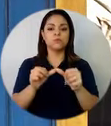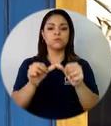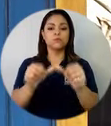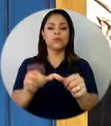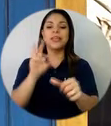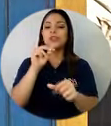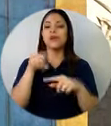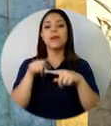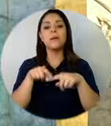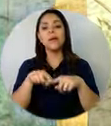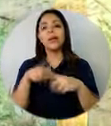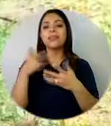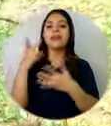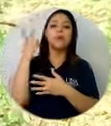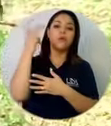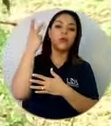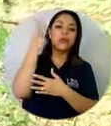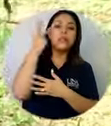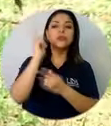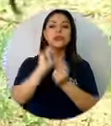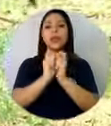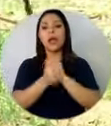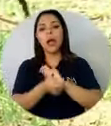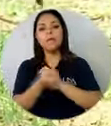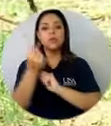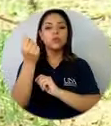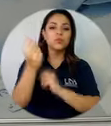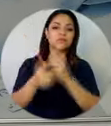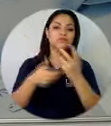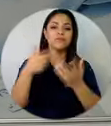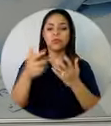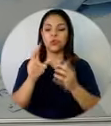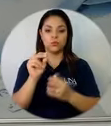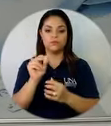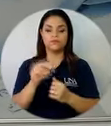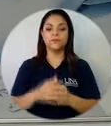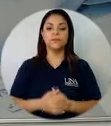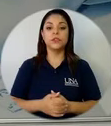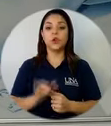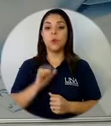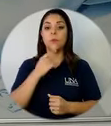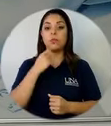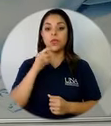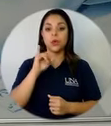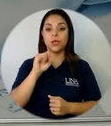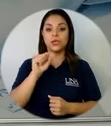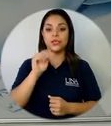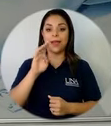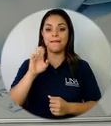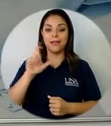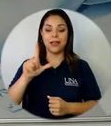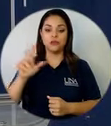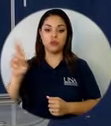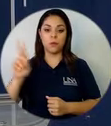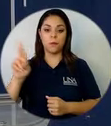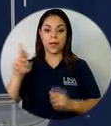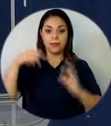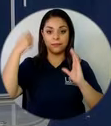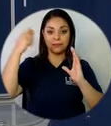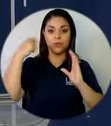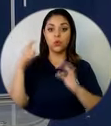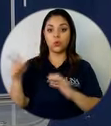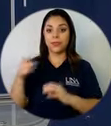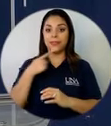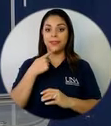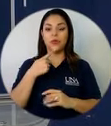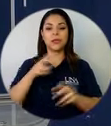sostenible y que no dependa de cambios presupuestarios políticos entre periodos. Y como decía Isabel Román en el video, y usted lo ha